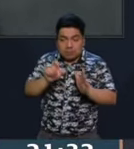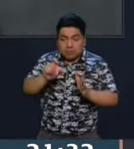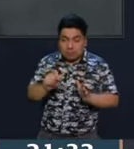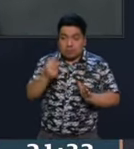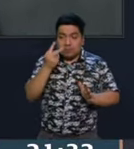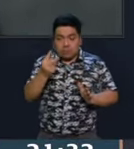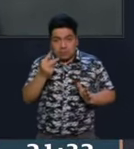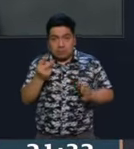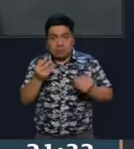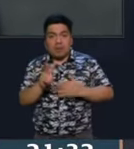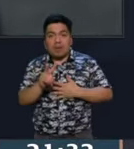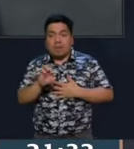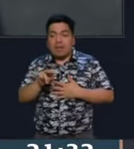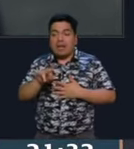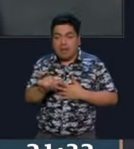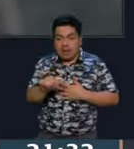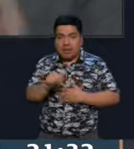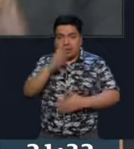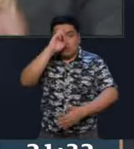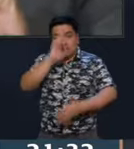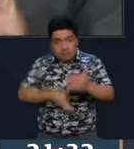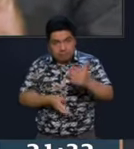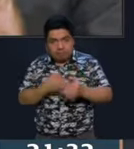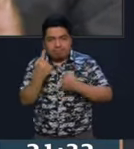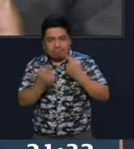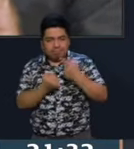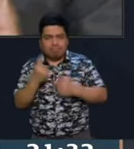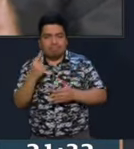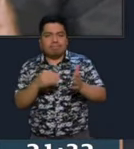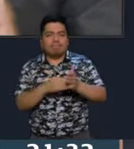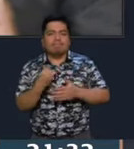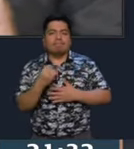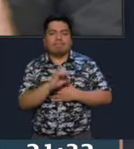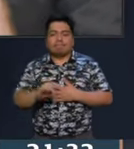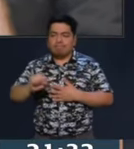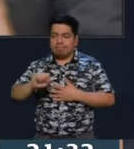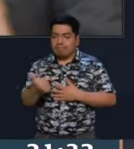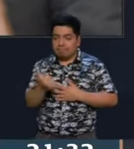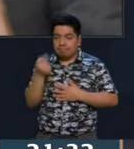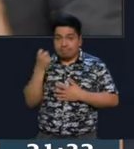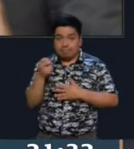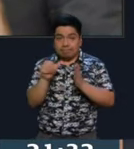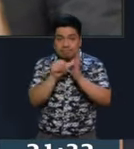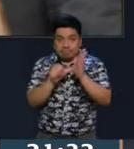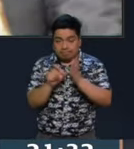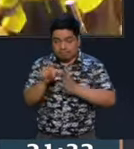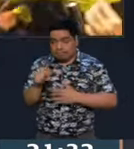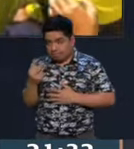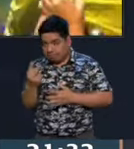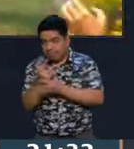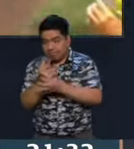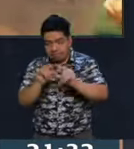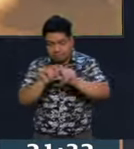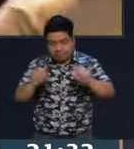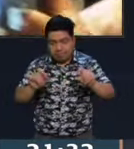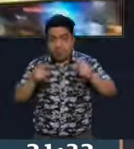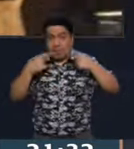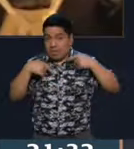un salvoconducto. Entonces, si a eso le agregamos que se viola también el artículo 22 de la Convención de Viena sobre